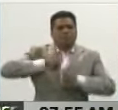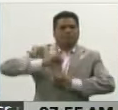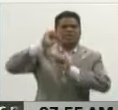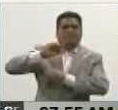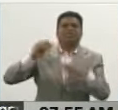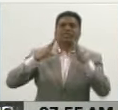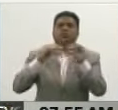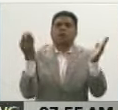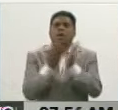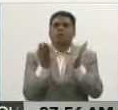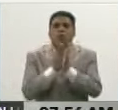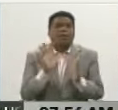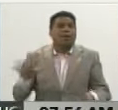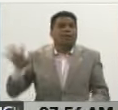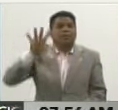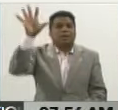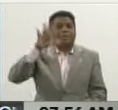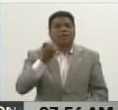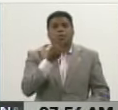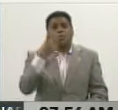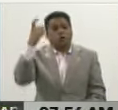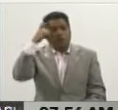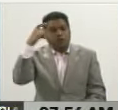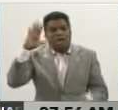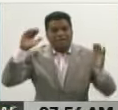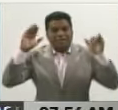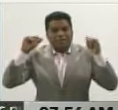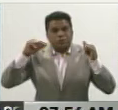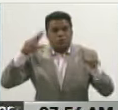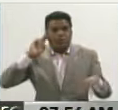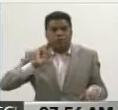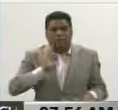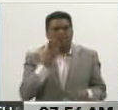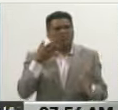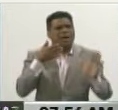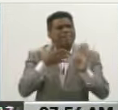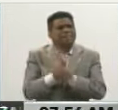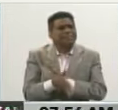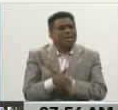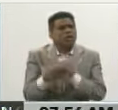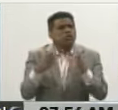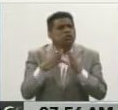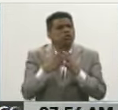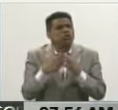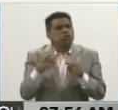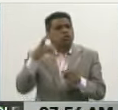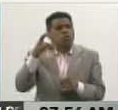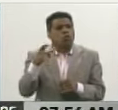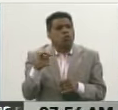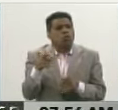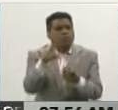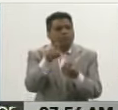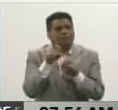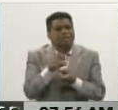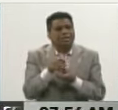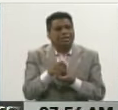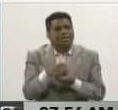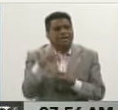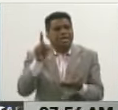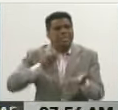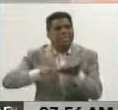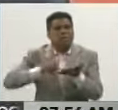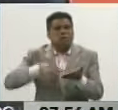es la patria. Enzo nos coloca, buenos días, saludos bolivarianos. ¿Qué ha pasado con los intereses de mora de los jubilados, deuda social? Estamos en